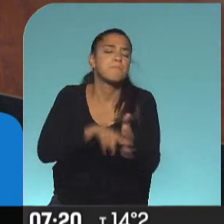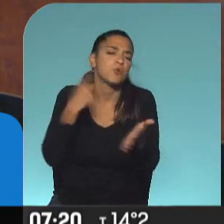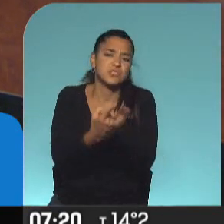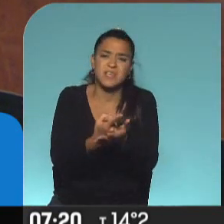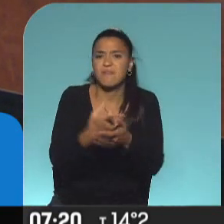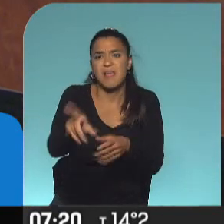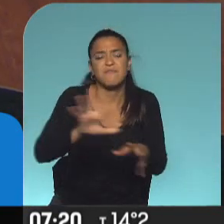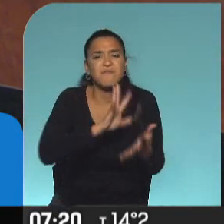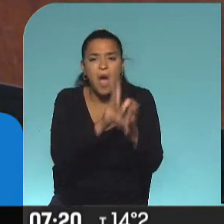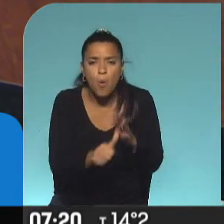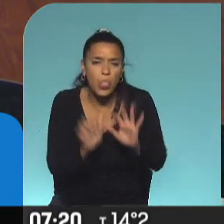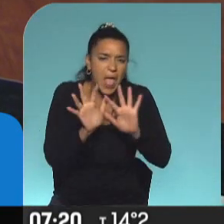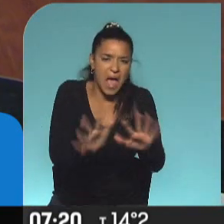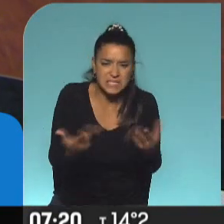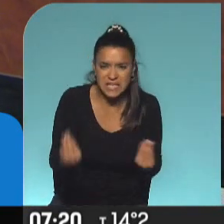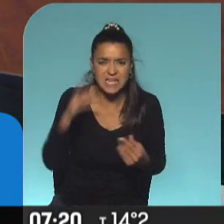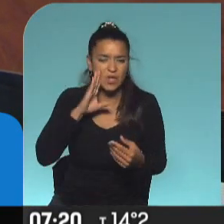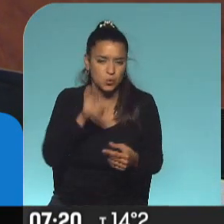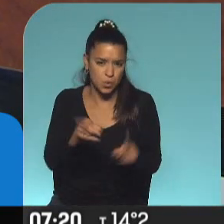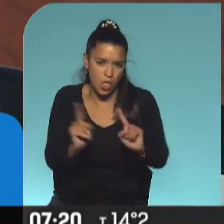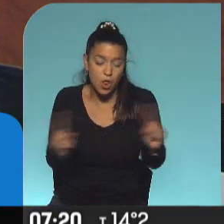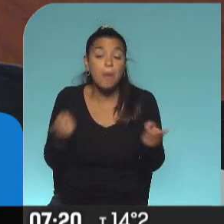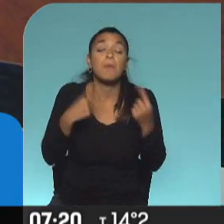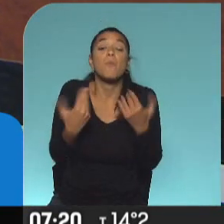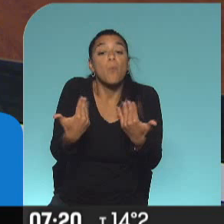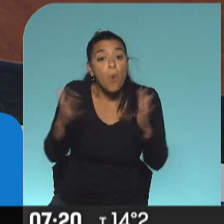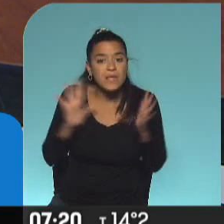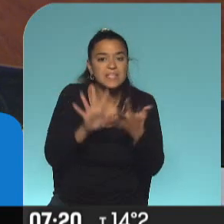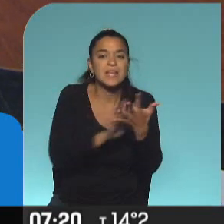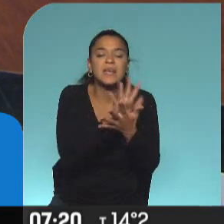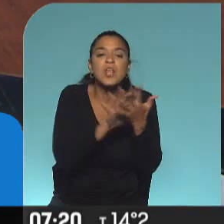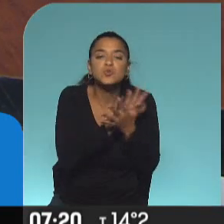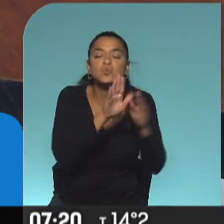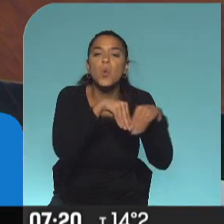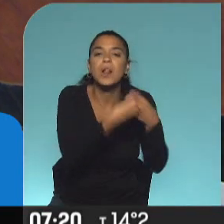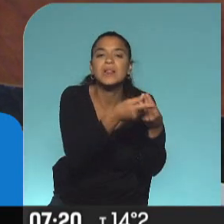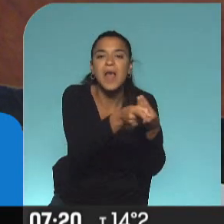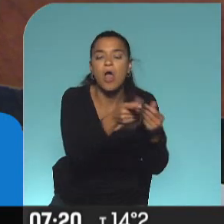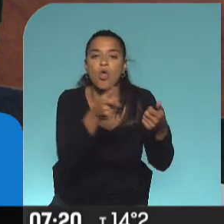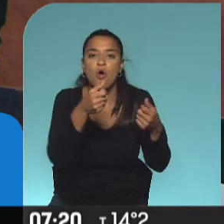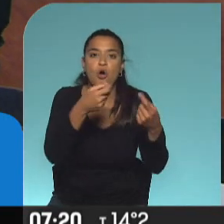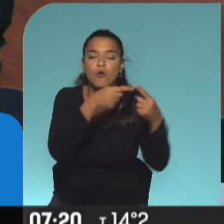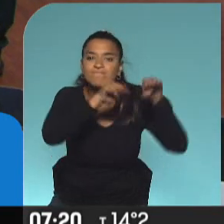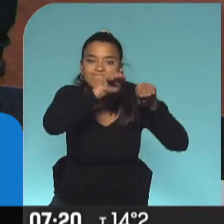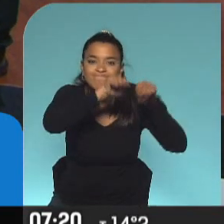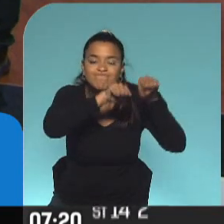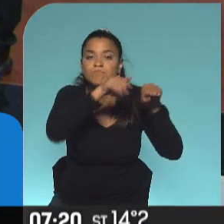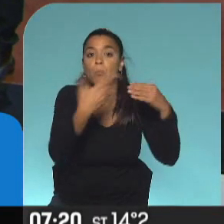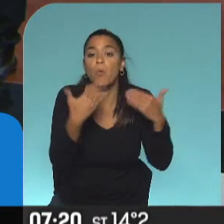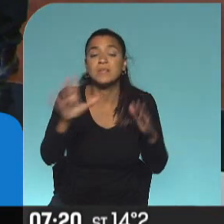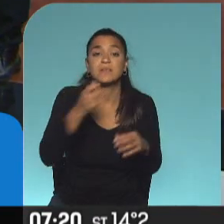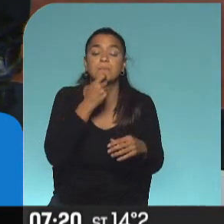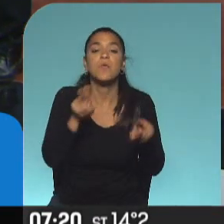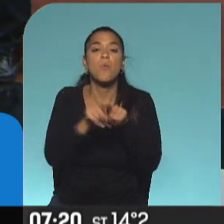a gran escala en Estados Unidos. Lo que sí puede ocurrir es que en caso de que haya un resultado muy reñido en algunos estados claves, se judicialice, como ocurrió en